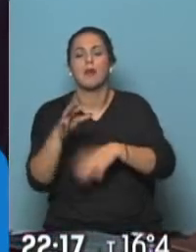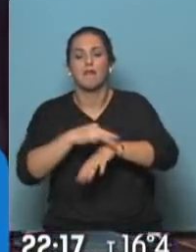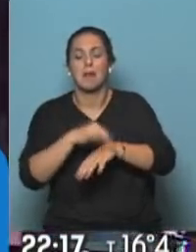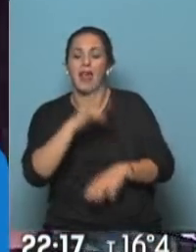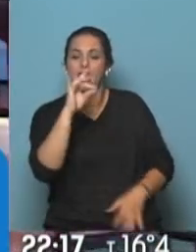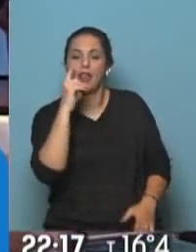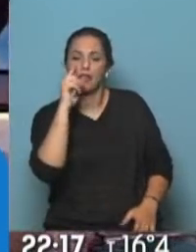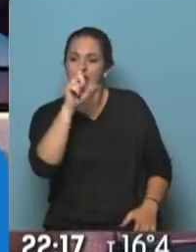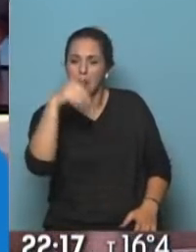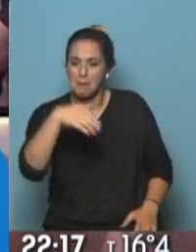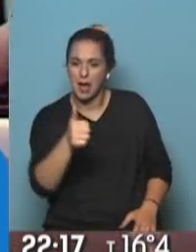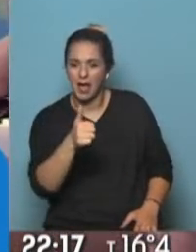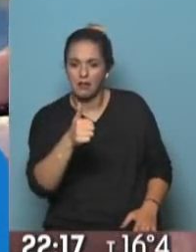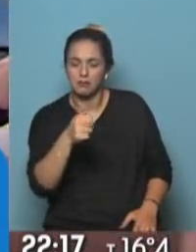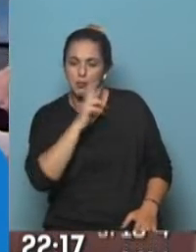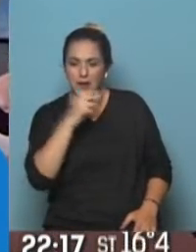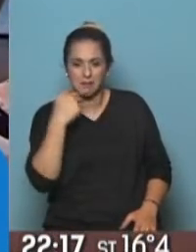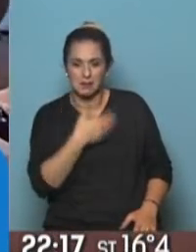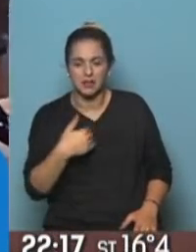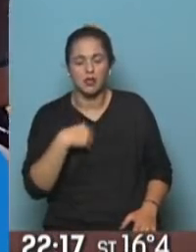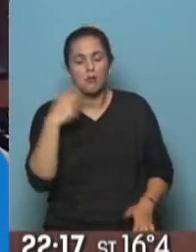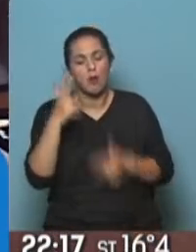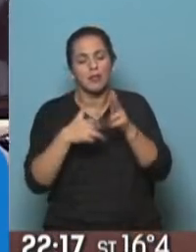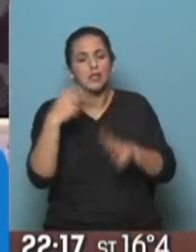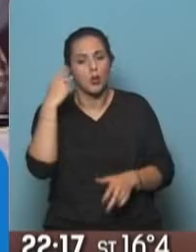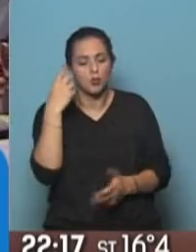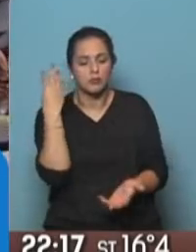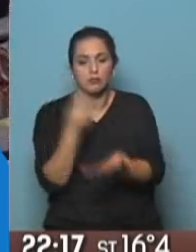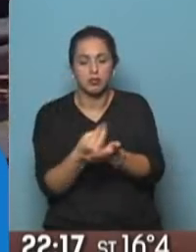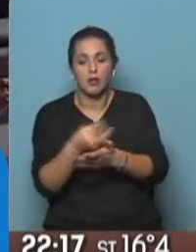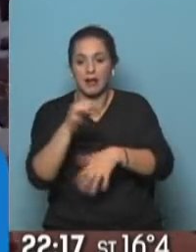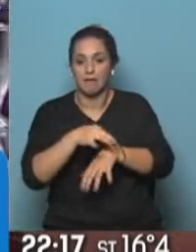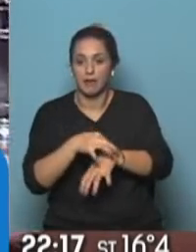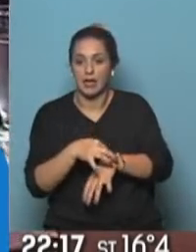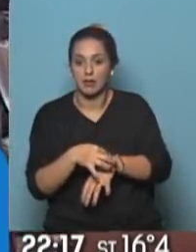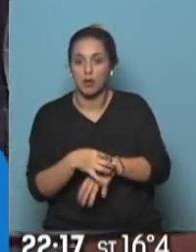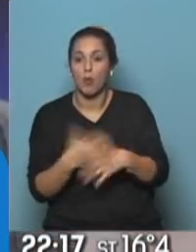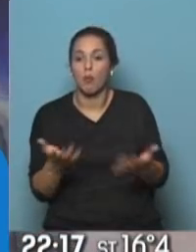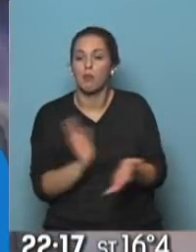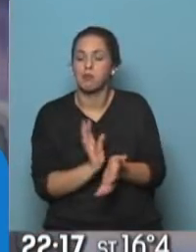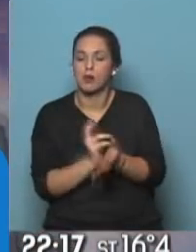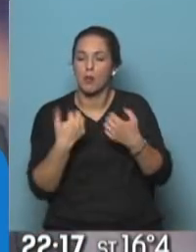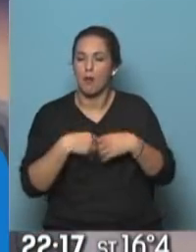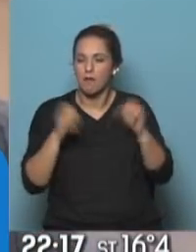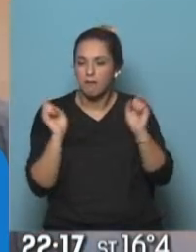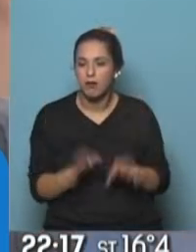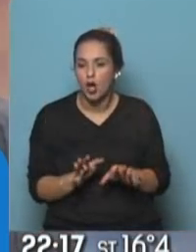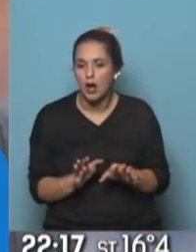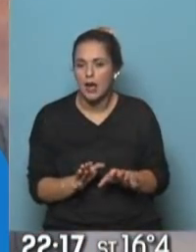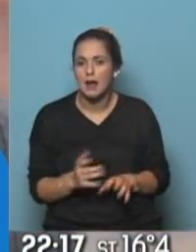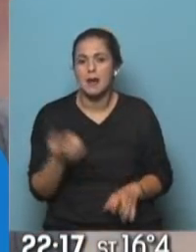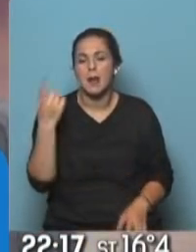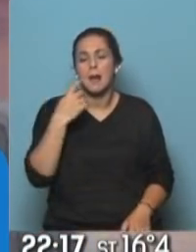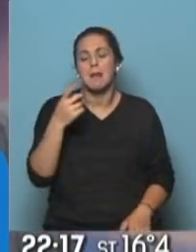Dilma, que en algún momento uno decía, bueno, un candidato enfermo puede ser un candidato débil. Y alguien me dijo en su momento, pero en Brasil